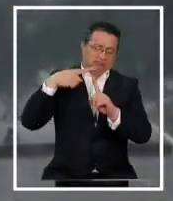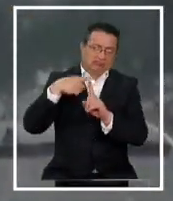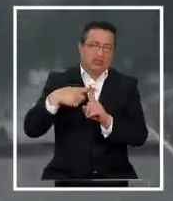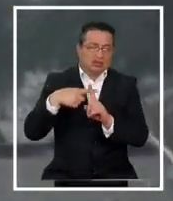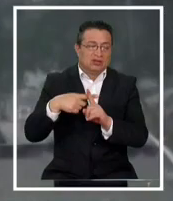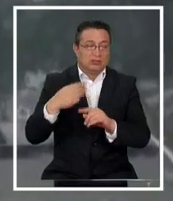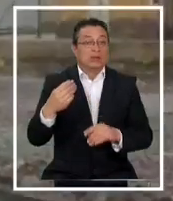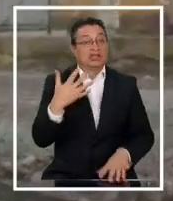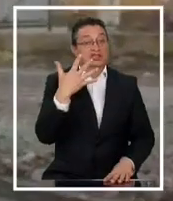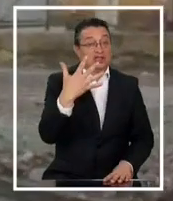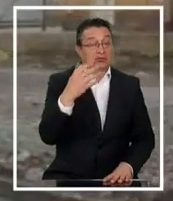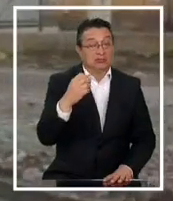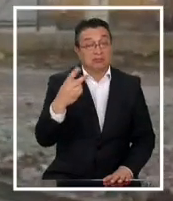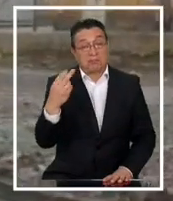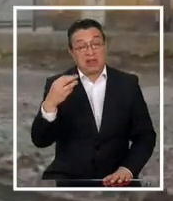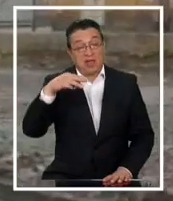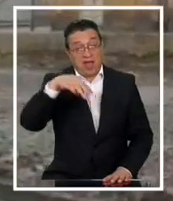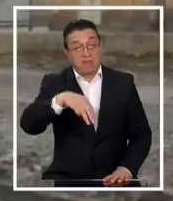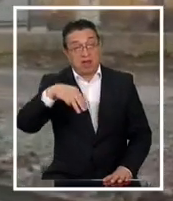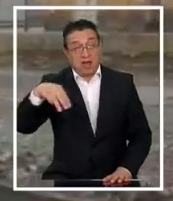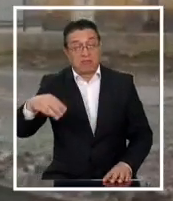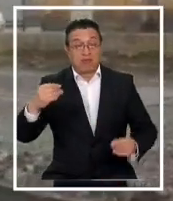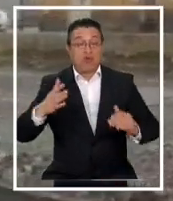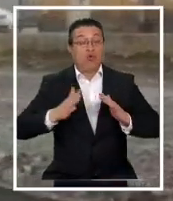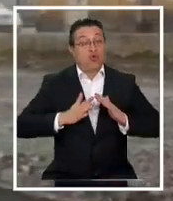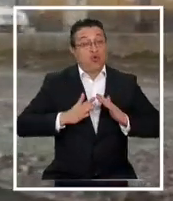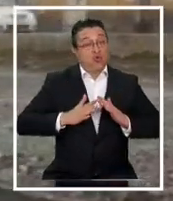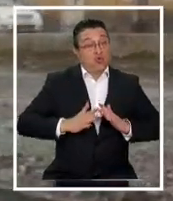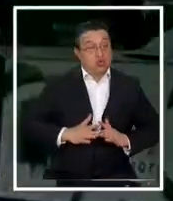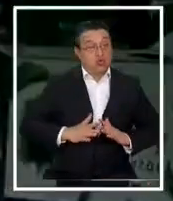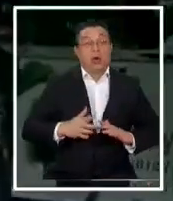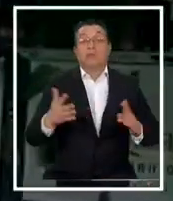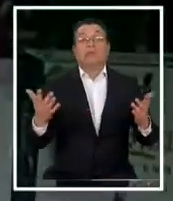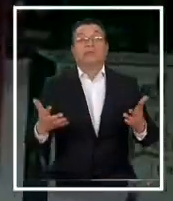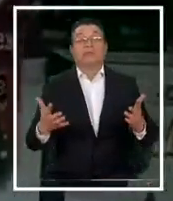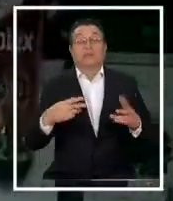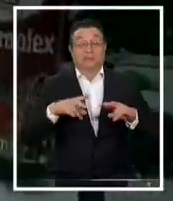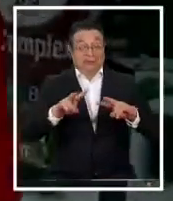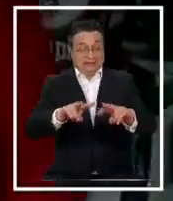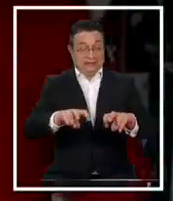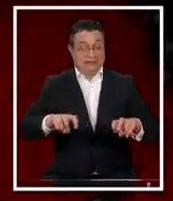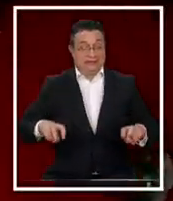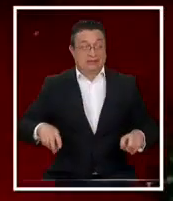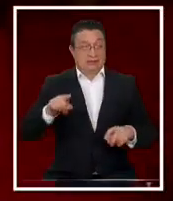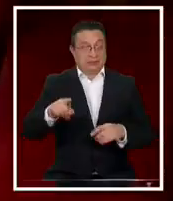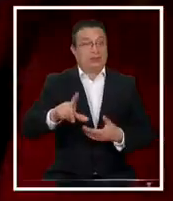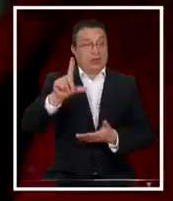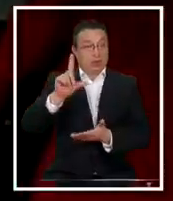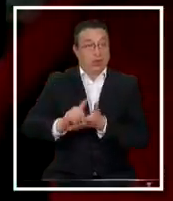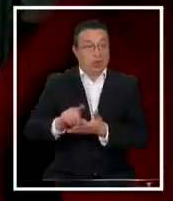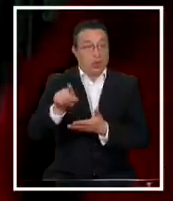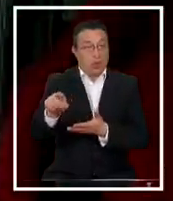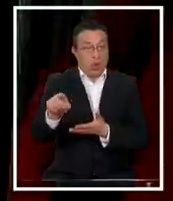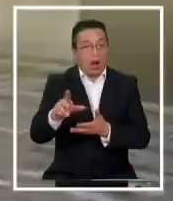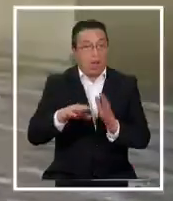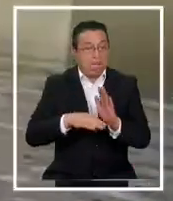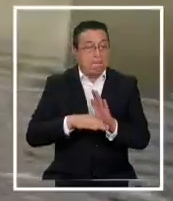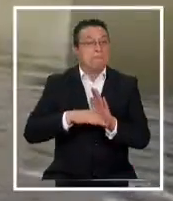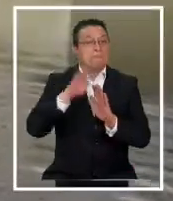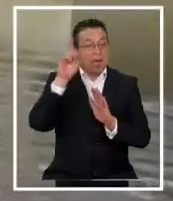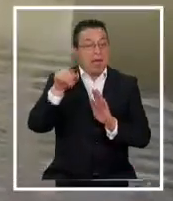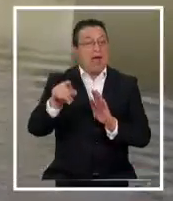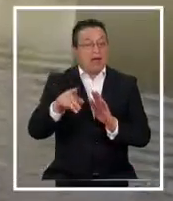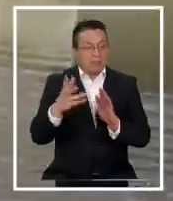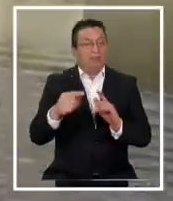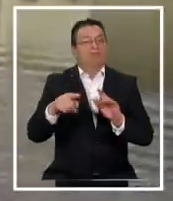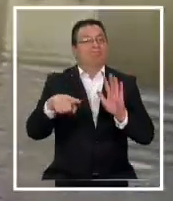esperan entre 5 a 20 milímetros, un alivio, sobre todo para los agricultores en una zona que presenta el mayor índice